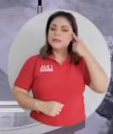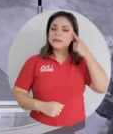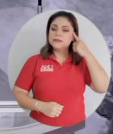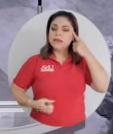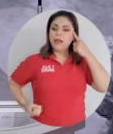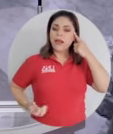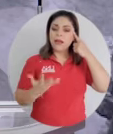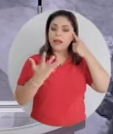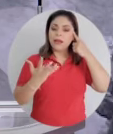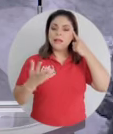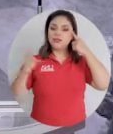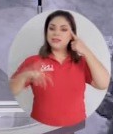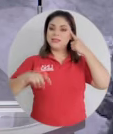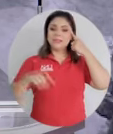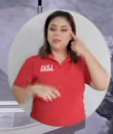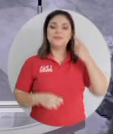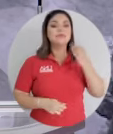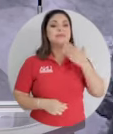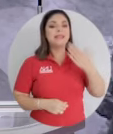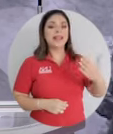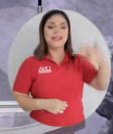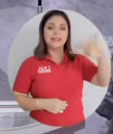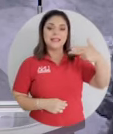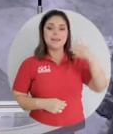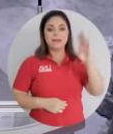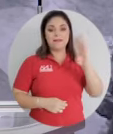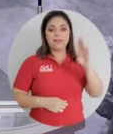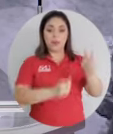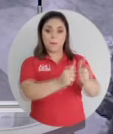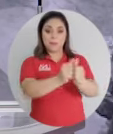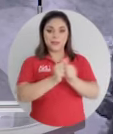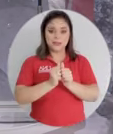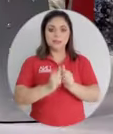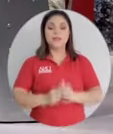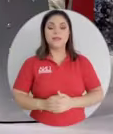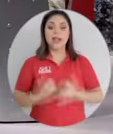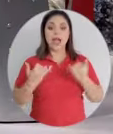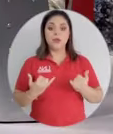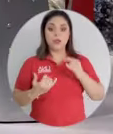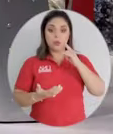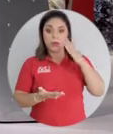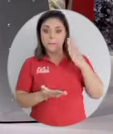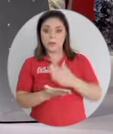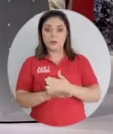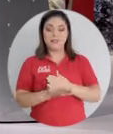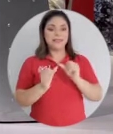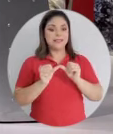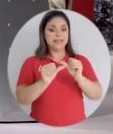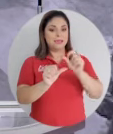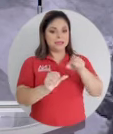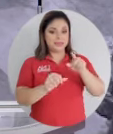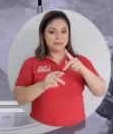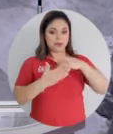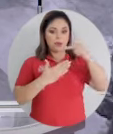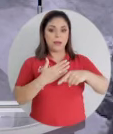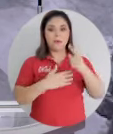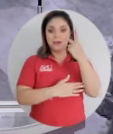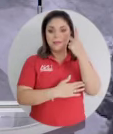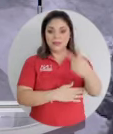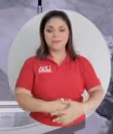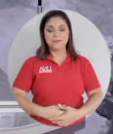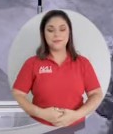gastar en lo que no necesitamos. Muchas gracias, Shirley y Benavides, por acompañarnos. Vamos a ir a una pausa y ya seguimos con este programa en